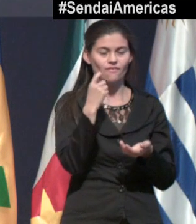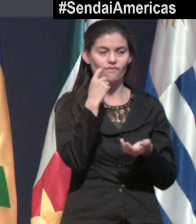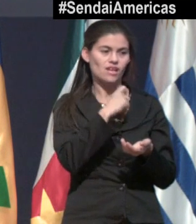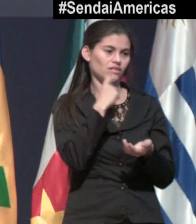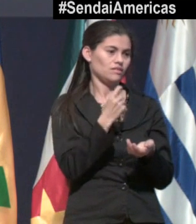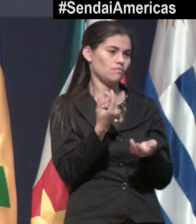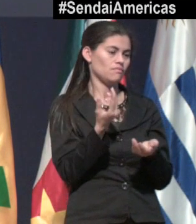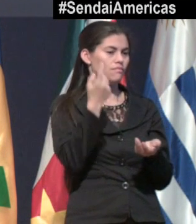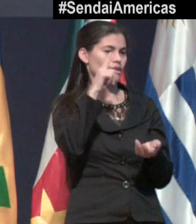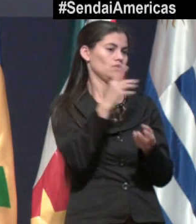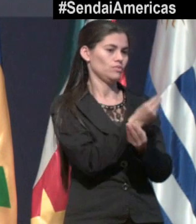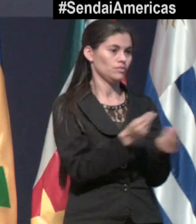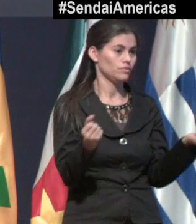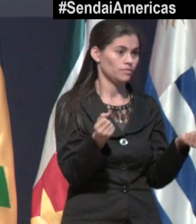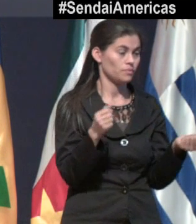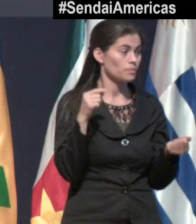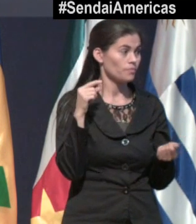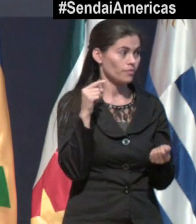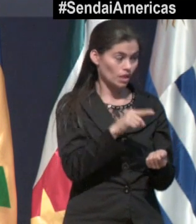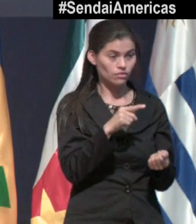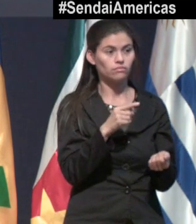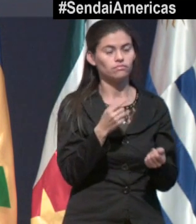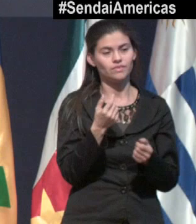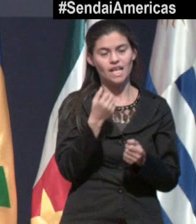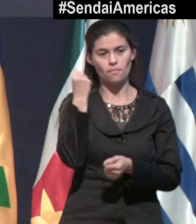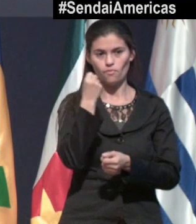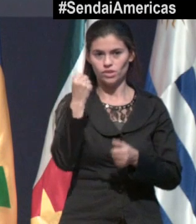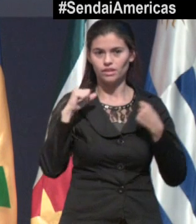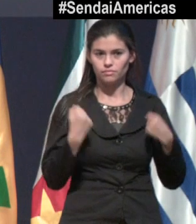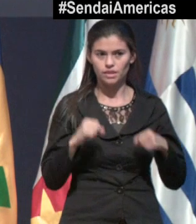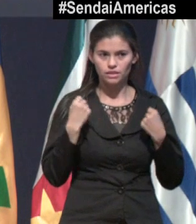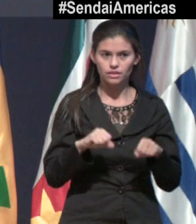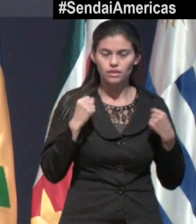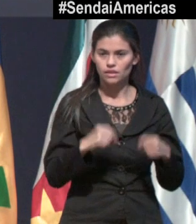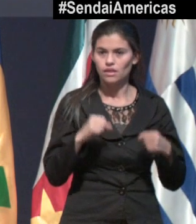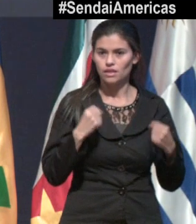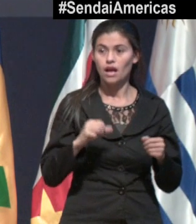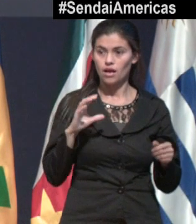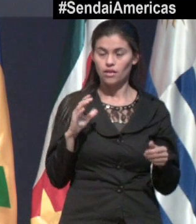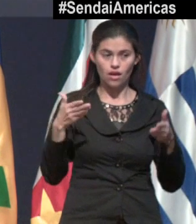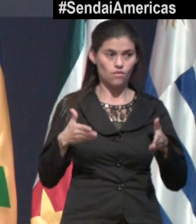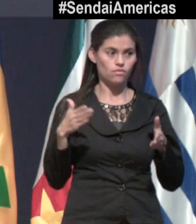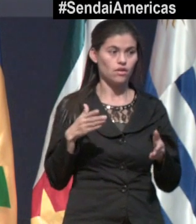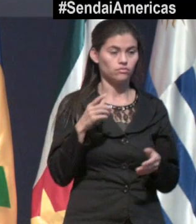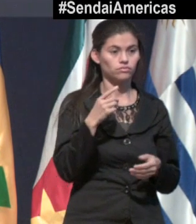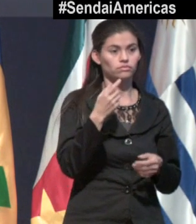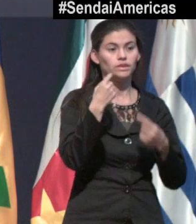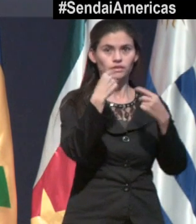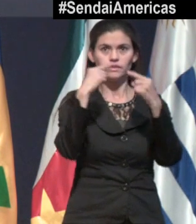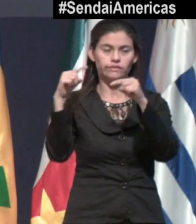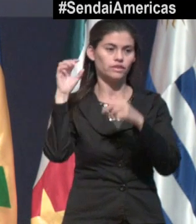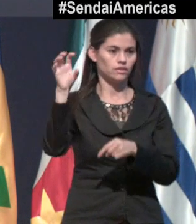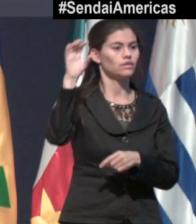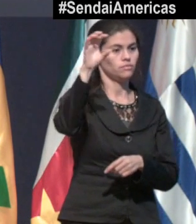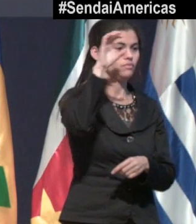¿no? Entonces, eso es un ejercicio muy útil que se puede hacer hoy en día en todos los